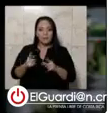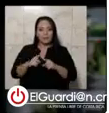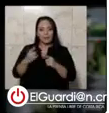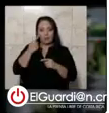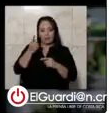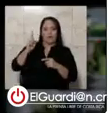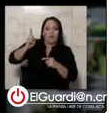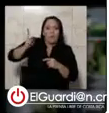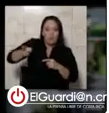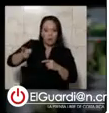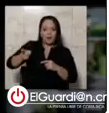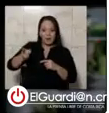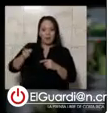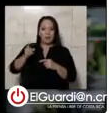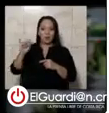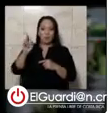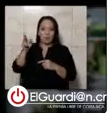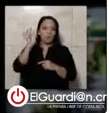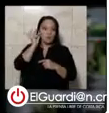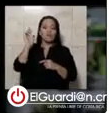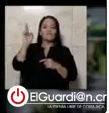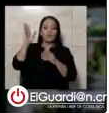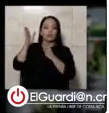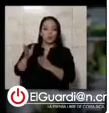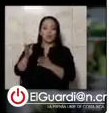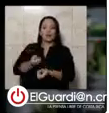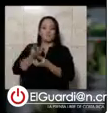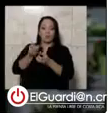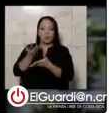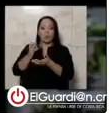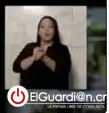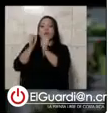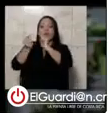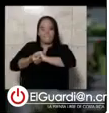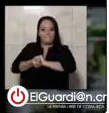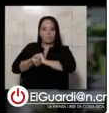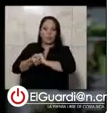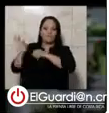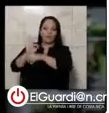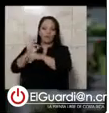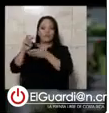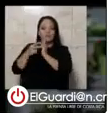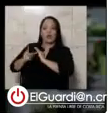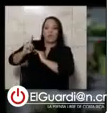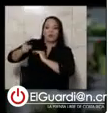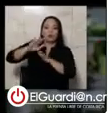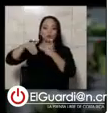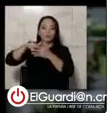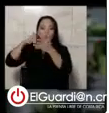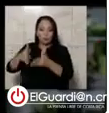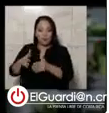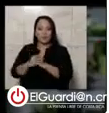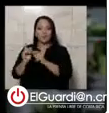esta forma, como la misma señora rectora manifiesta, en un cambio donde están obligando a toda la población estudiantil,